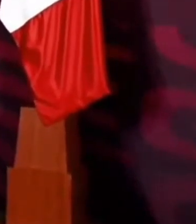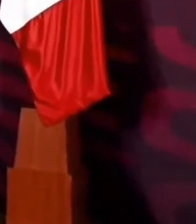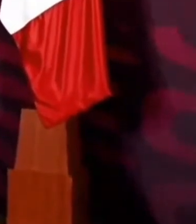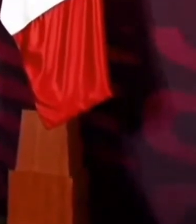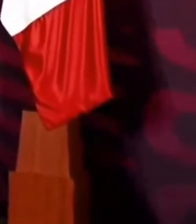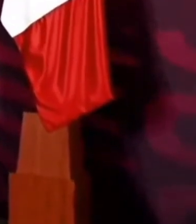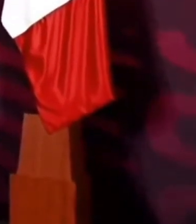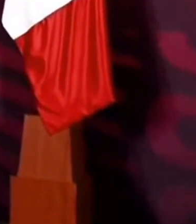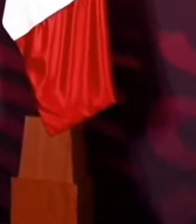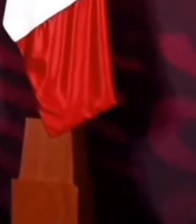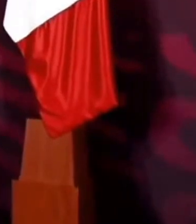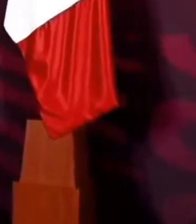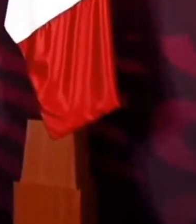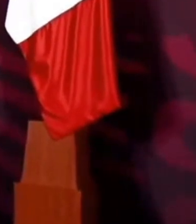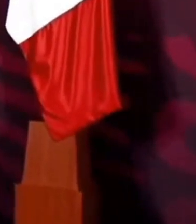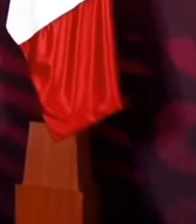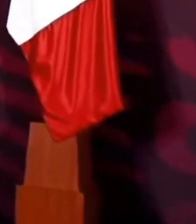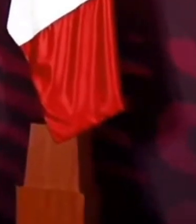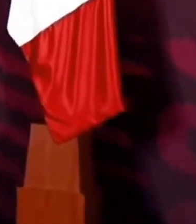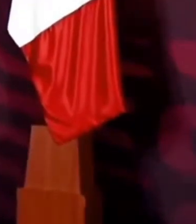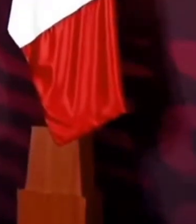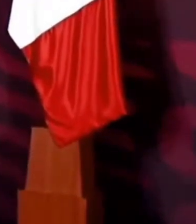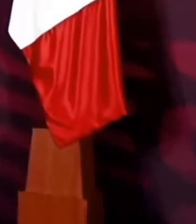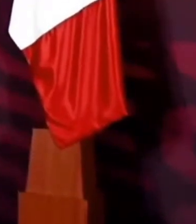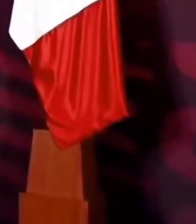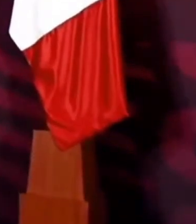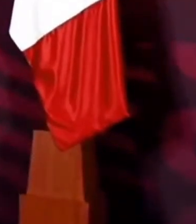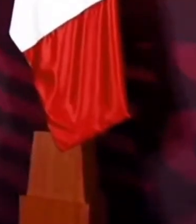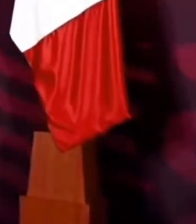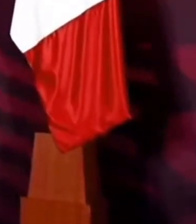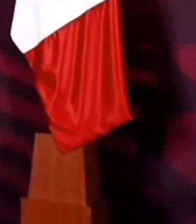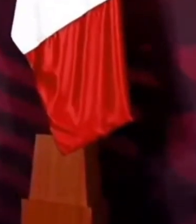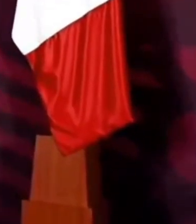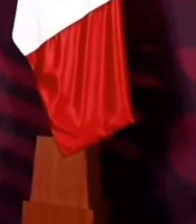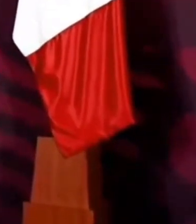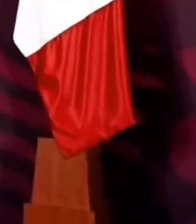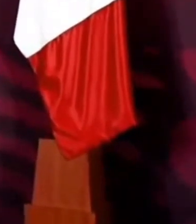corresponde el informe de seguridad.